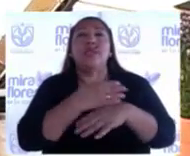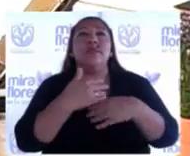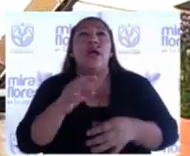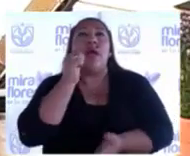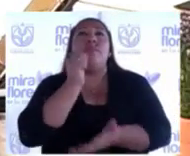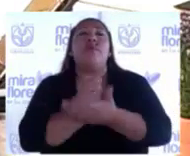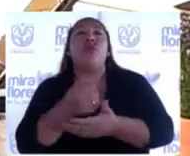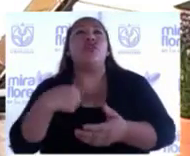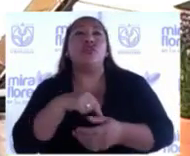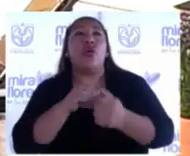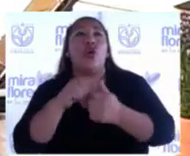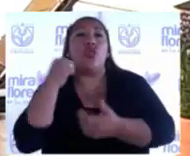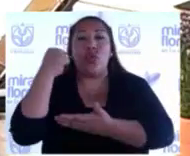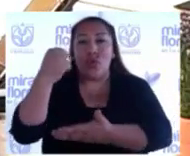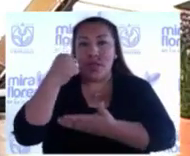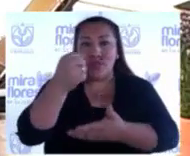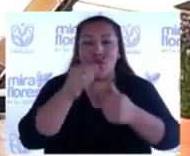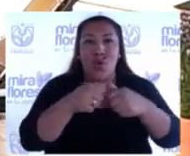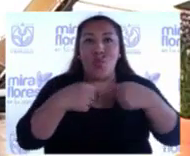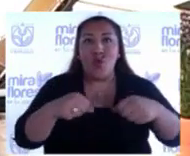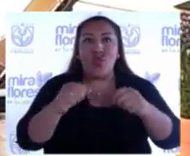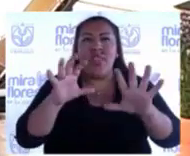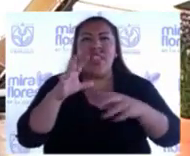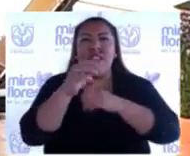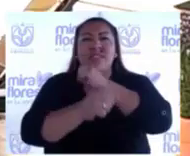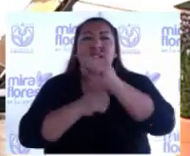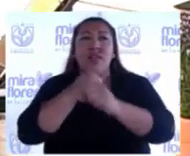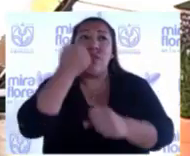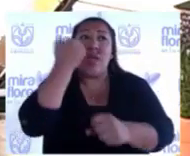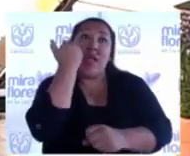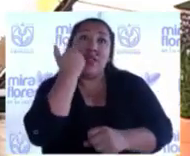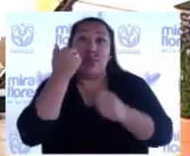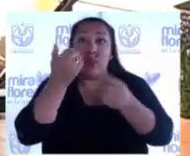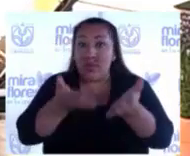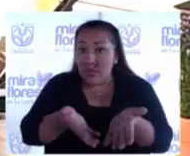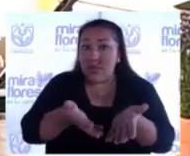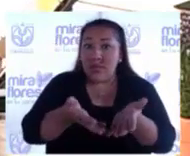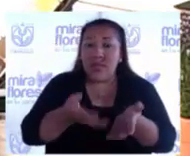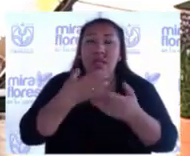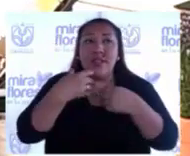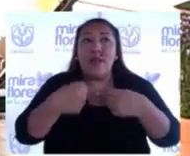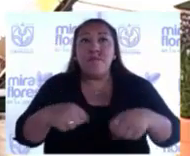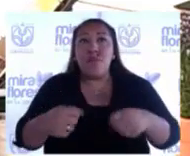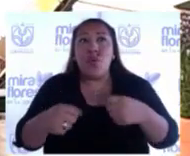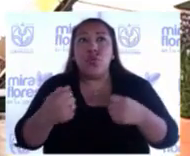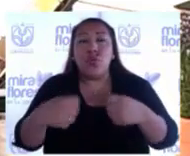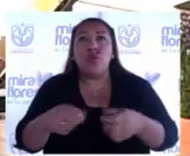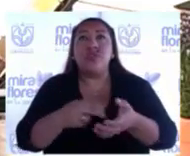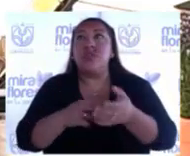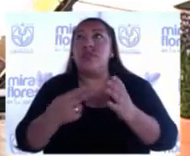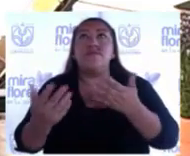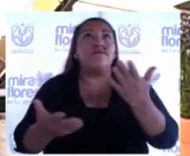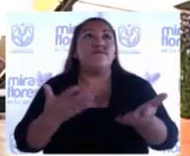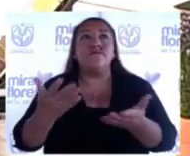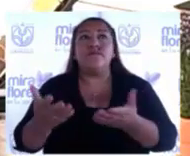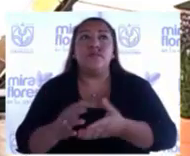hemos venido aprobando en otras donaciones de motocicletas de 10 años de antigüedad, y en este caso son motocicletas